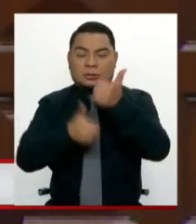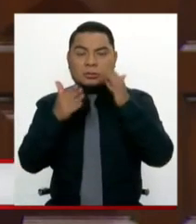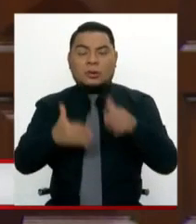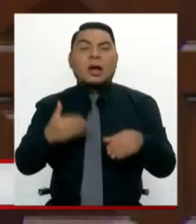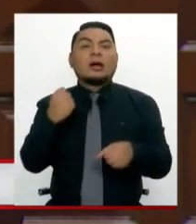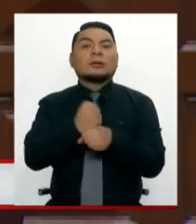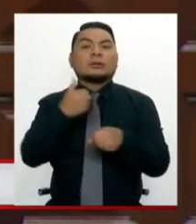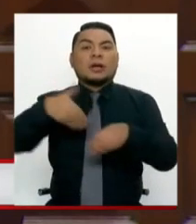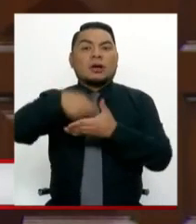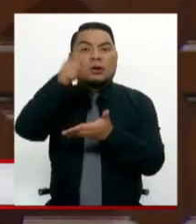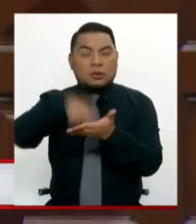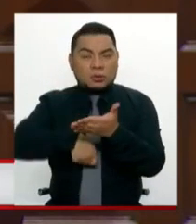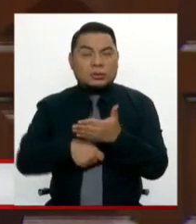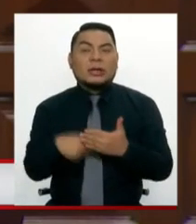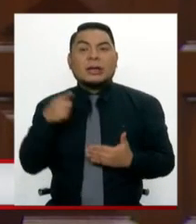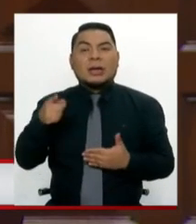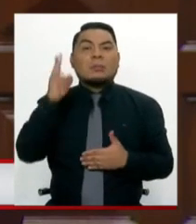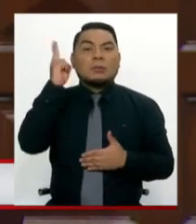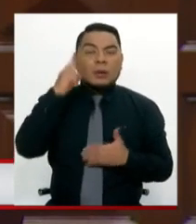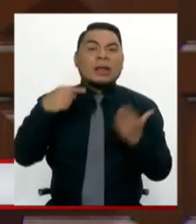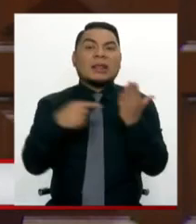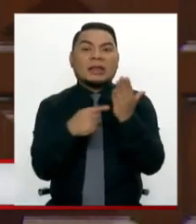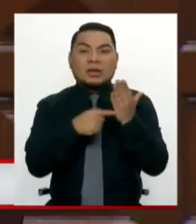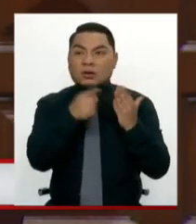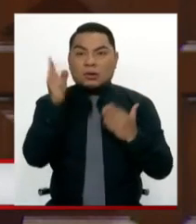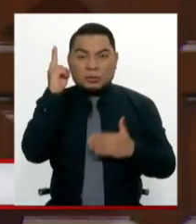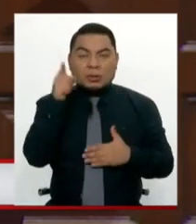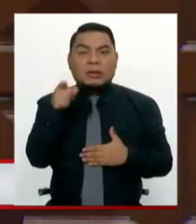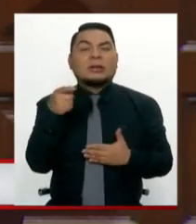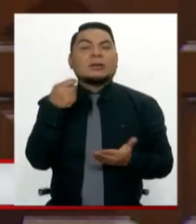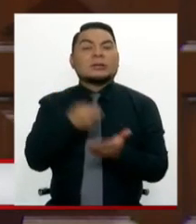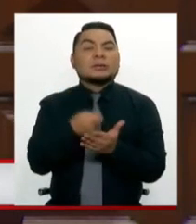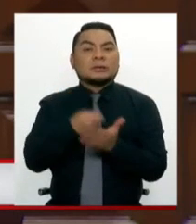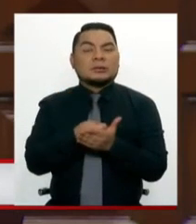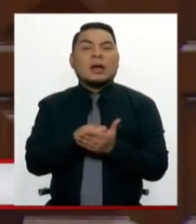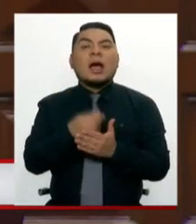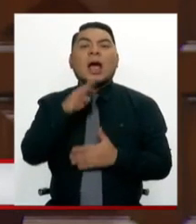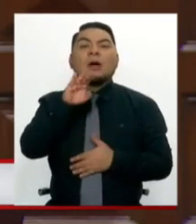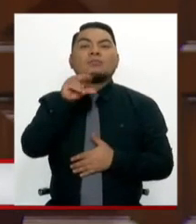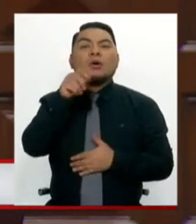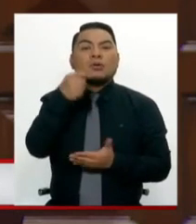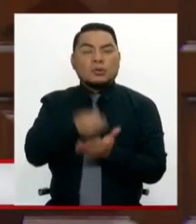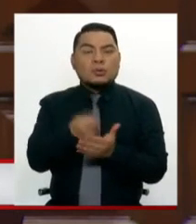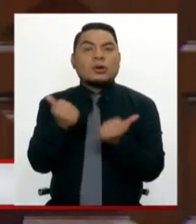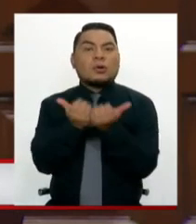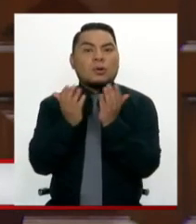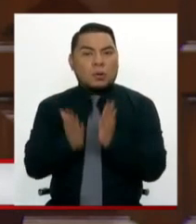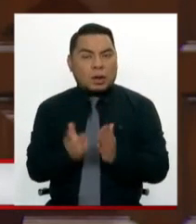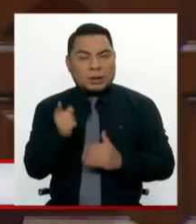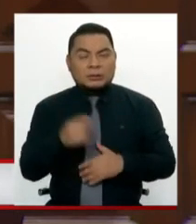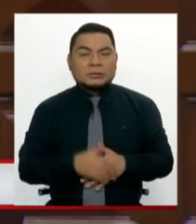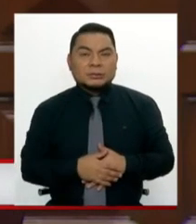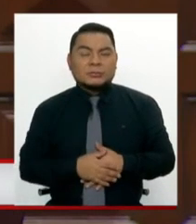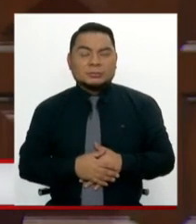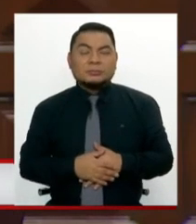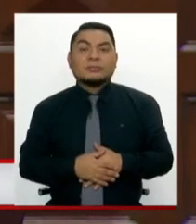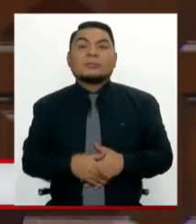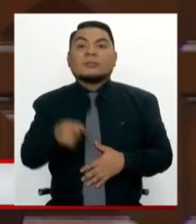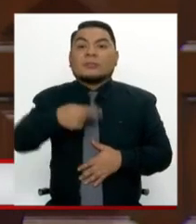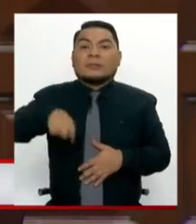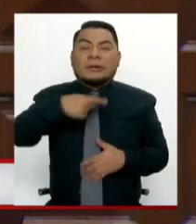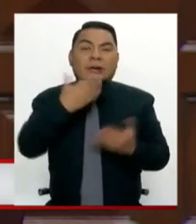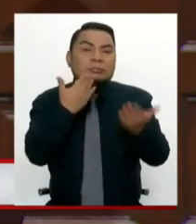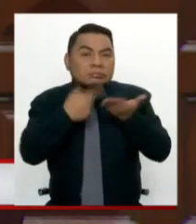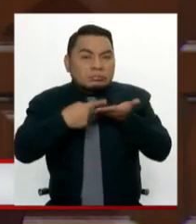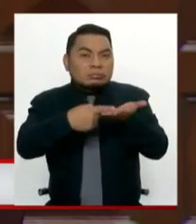de educación básica y técnico-productiva perciben bonificación por escolaridad. En cuanto a la